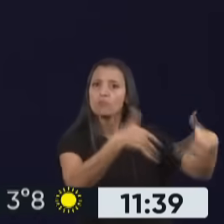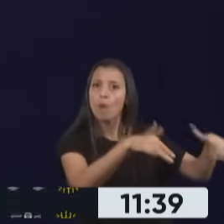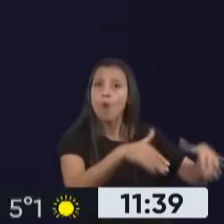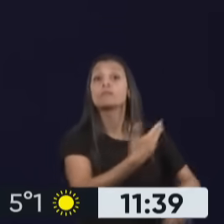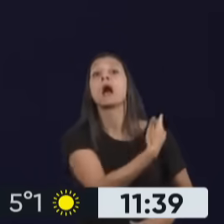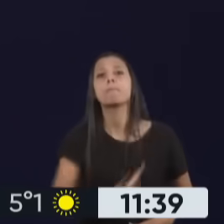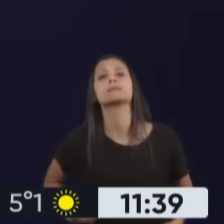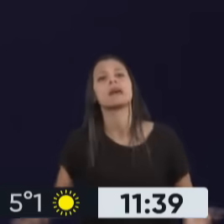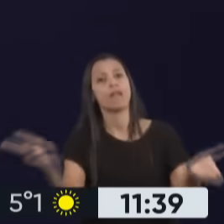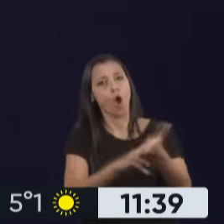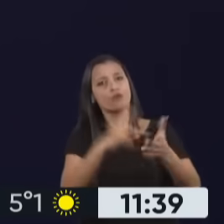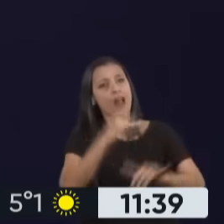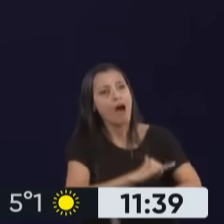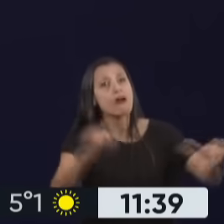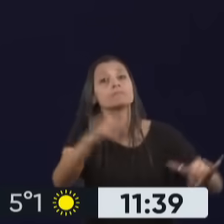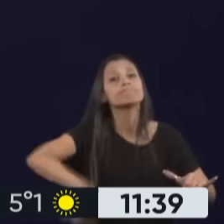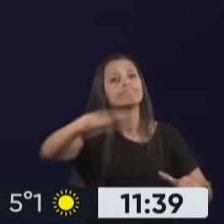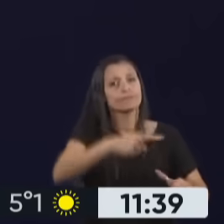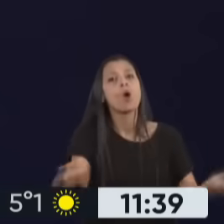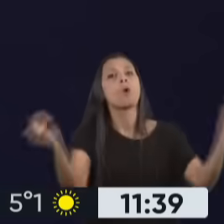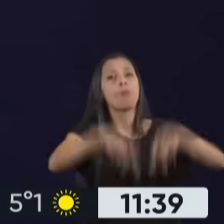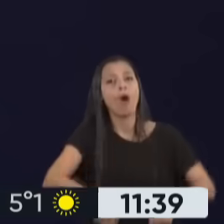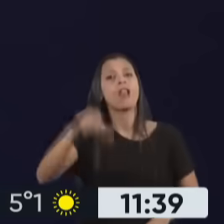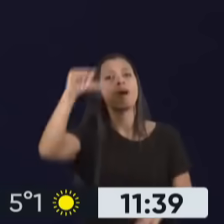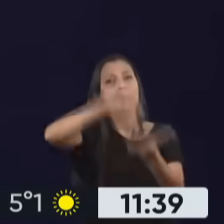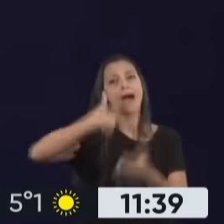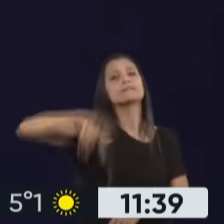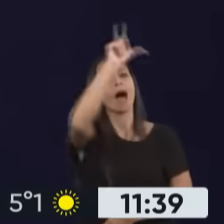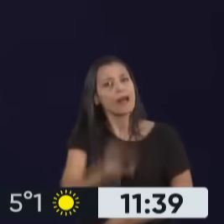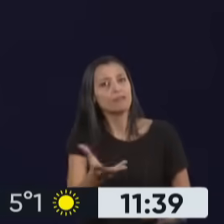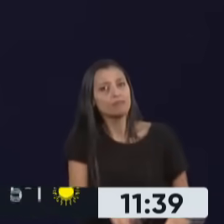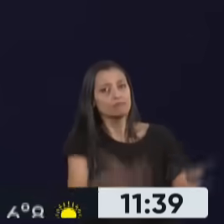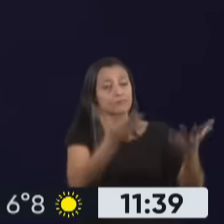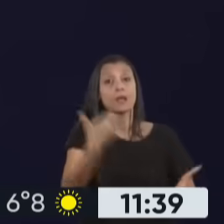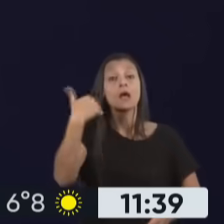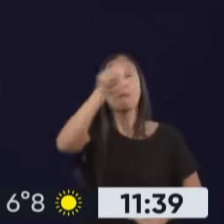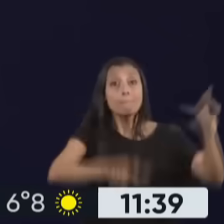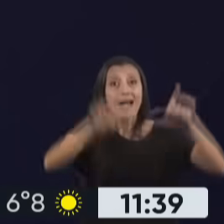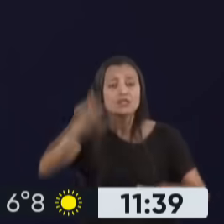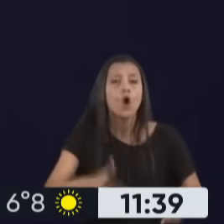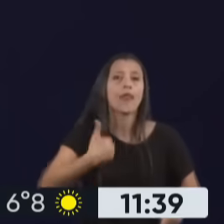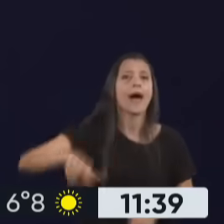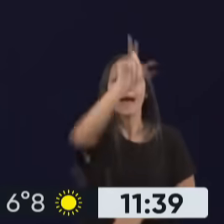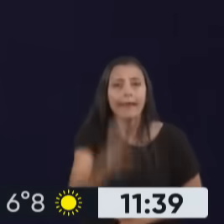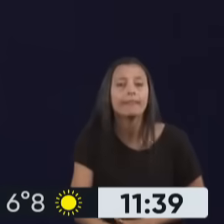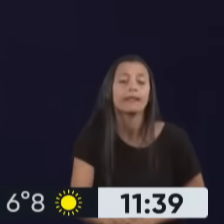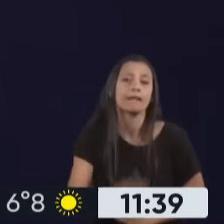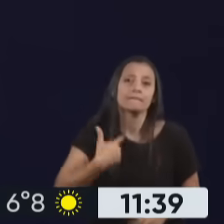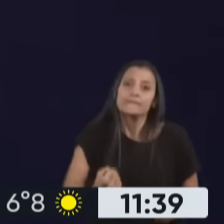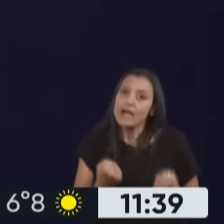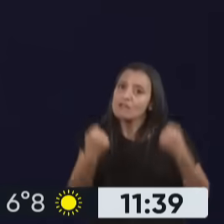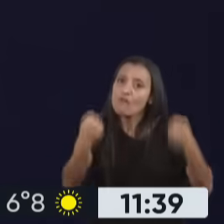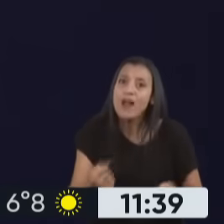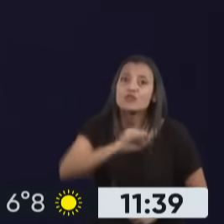para reconstruir la nación. Los argentinos hicieron un esfuerzo muy grande para vivir sin inflación, en un país estable donde impere la ley